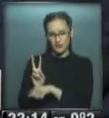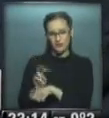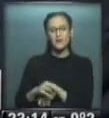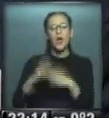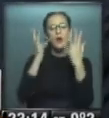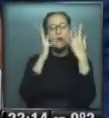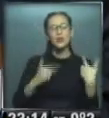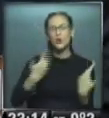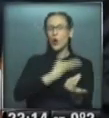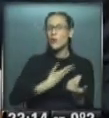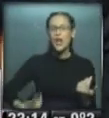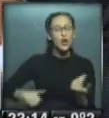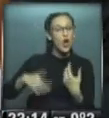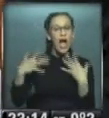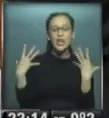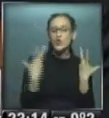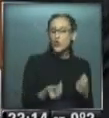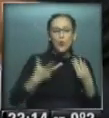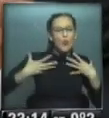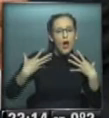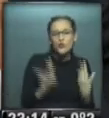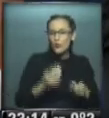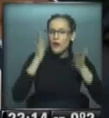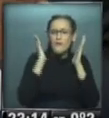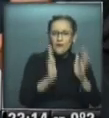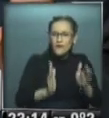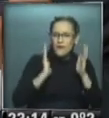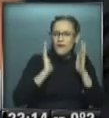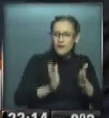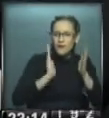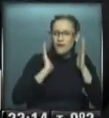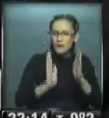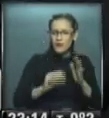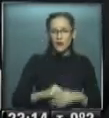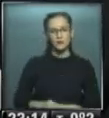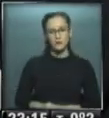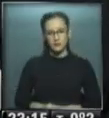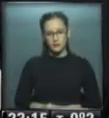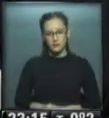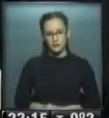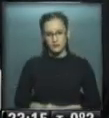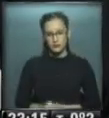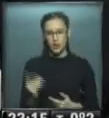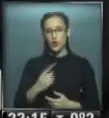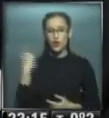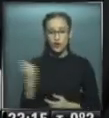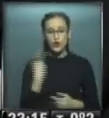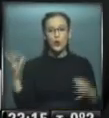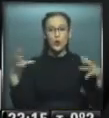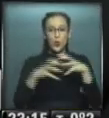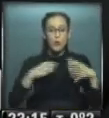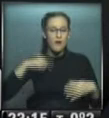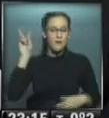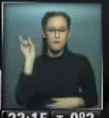un gobierno que busca en todo momento cuidar lo que tenemos que cuidar. Y nosotros, los peronistas, vamos a trabajar